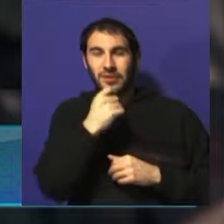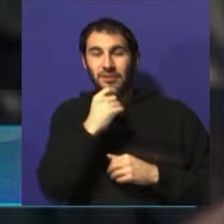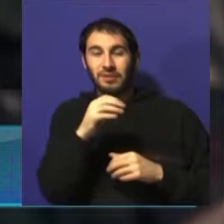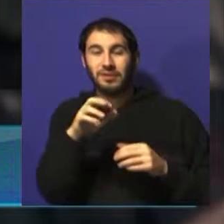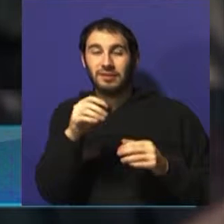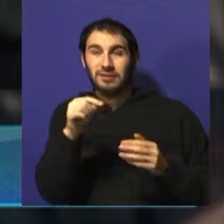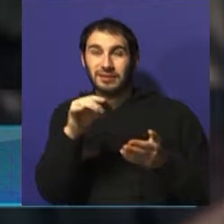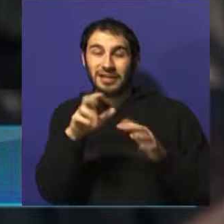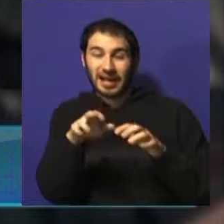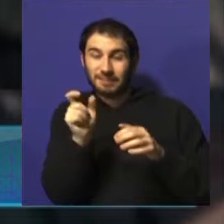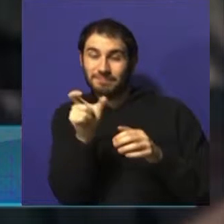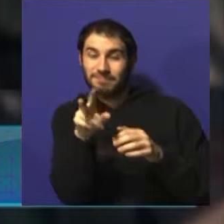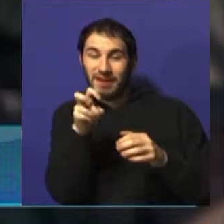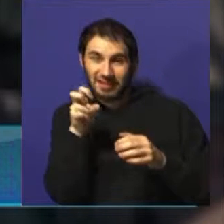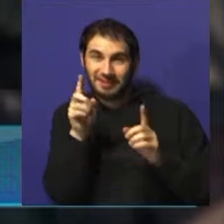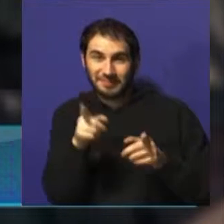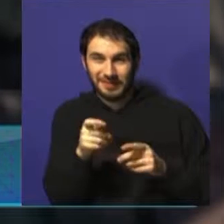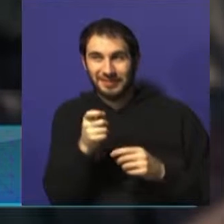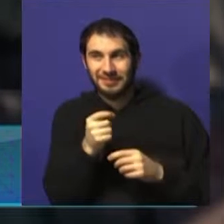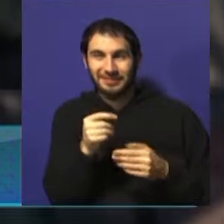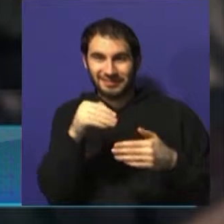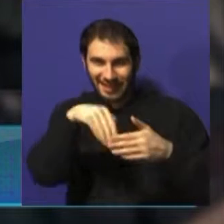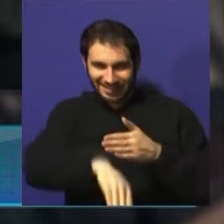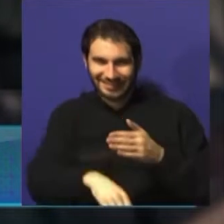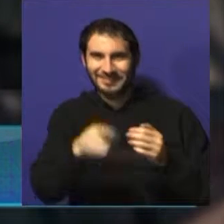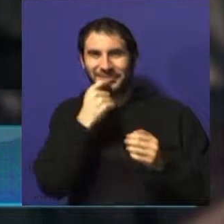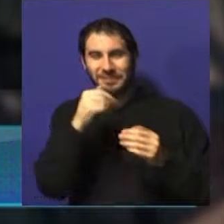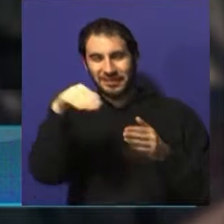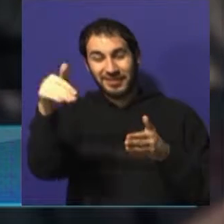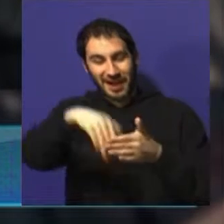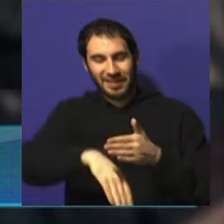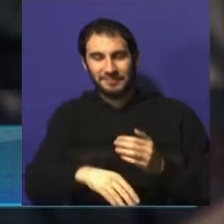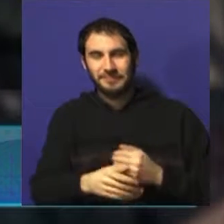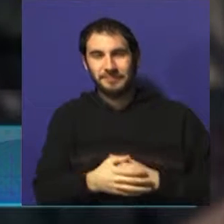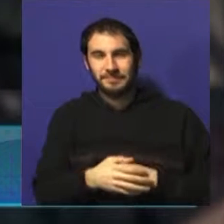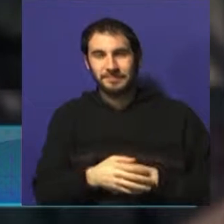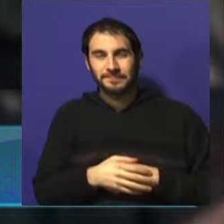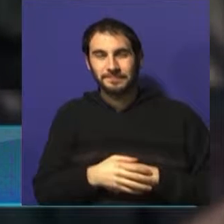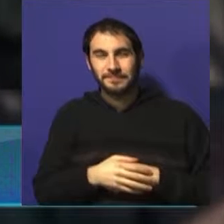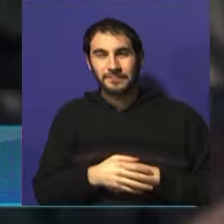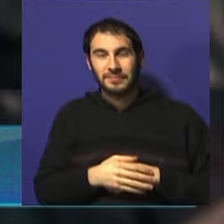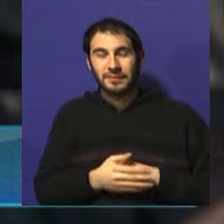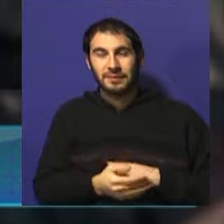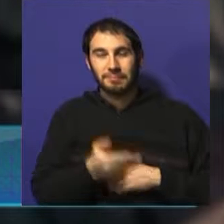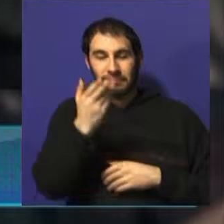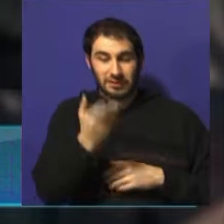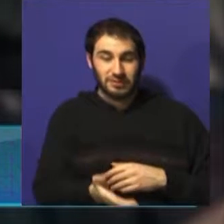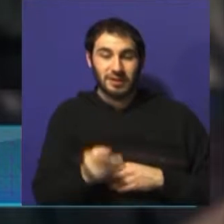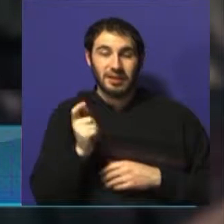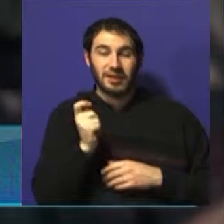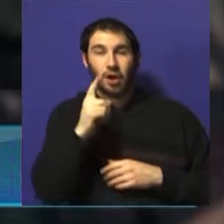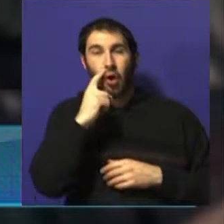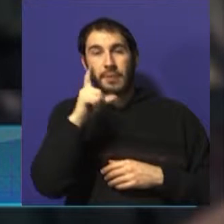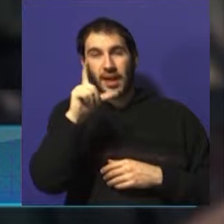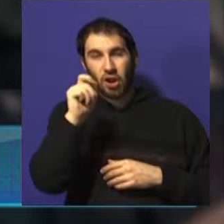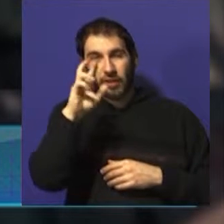cajero automático. Claro, sí, ojalá. Subterráneo. Bueno, sí. El personaje es precisamente José